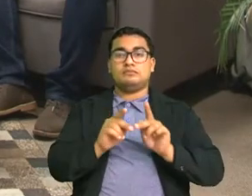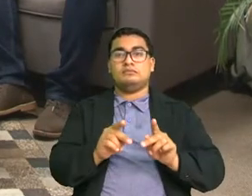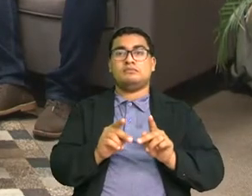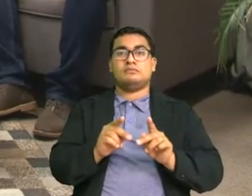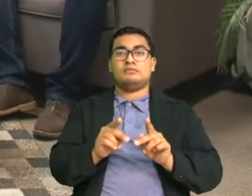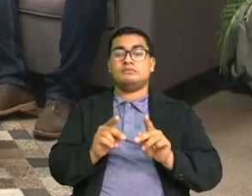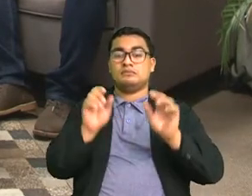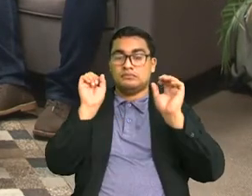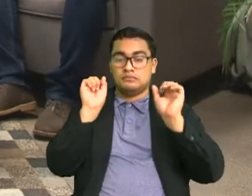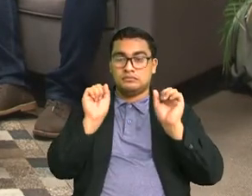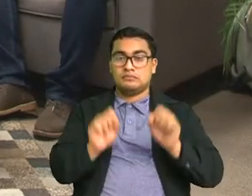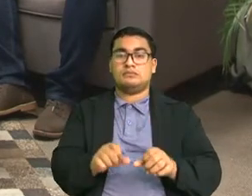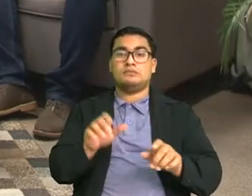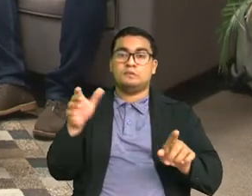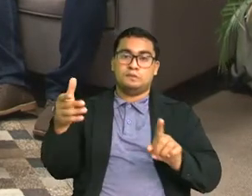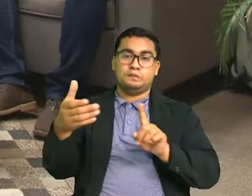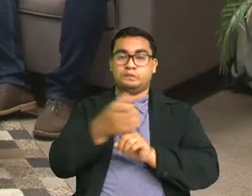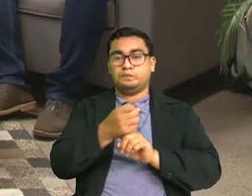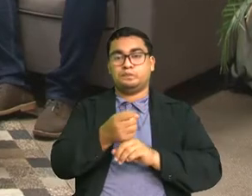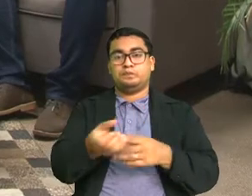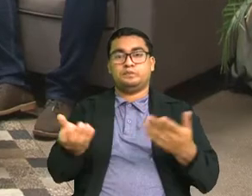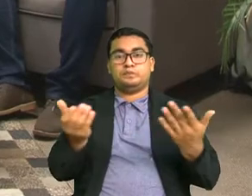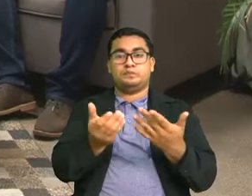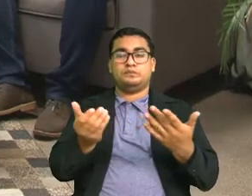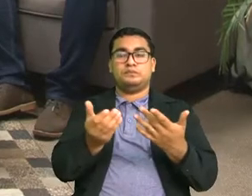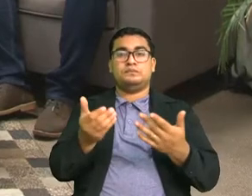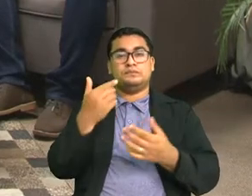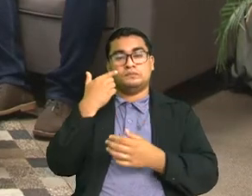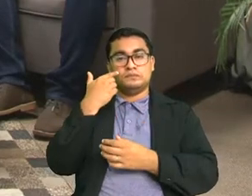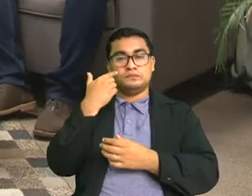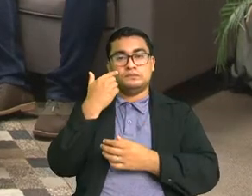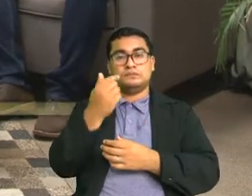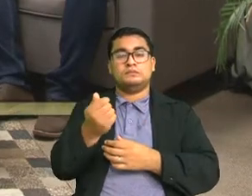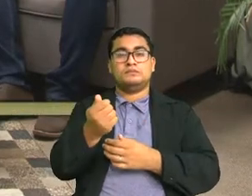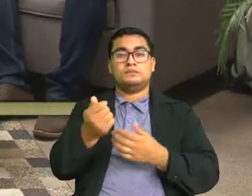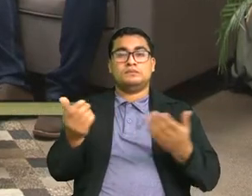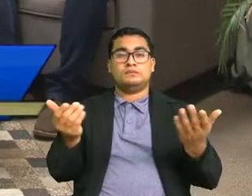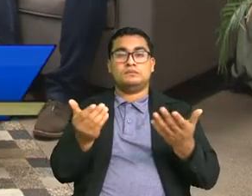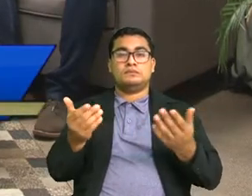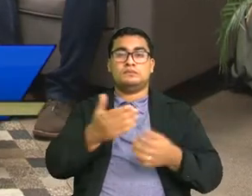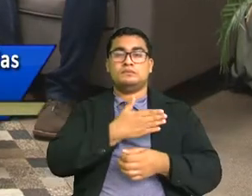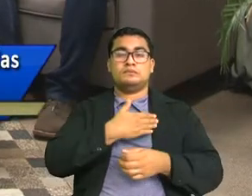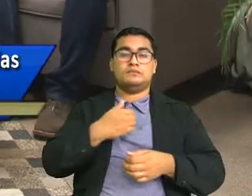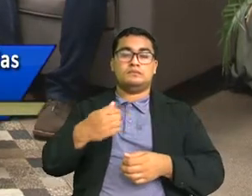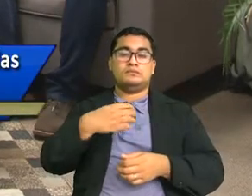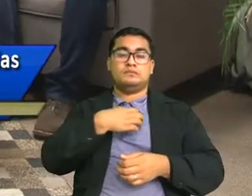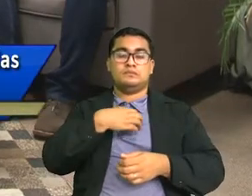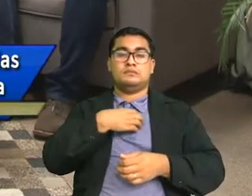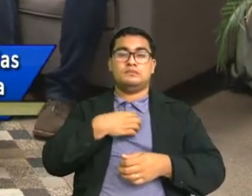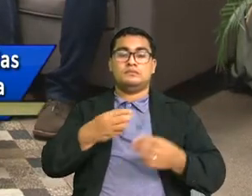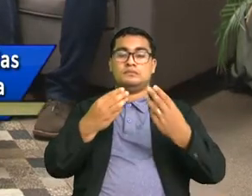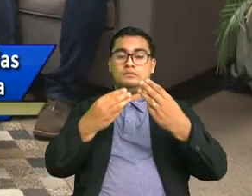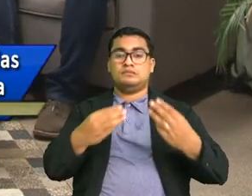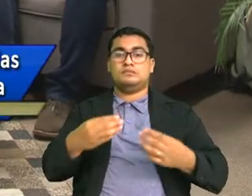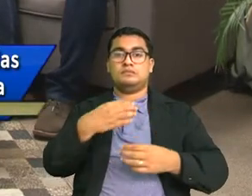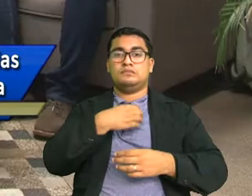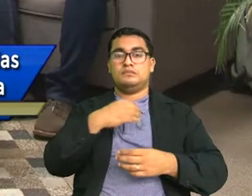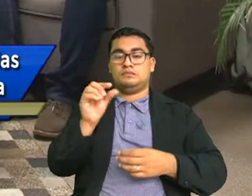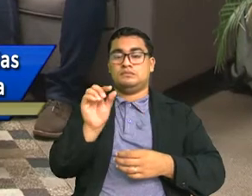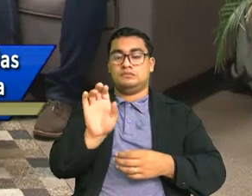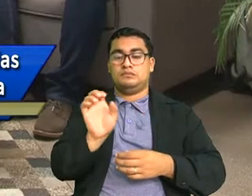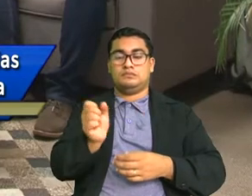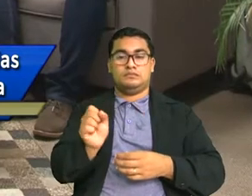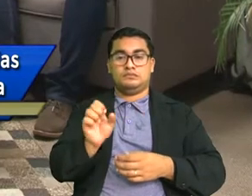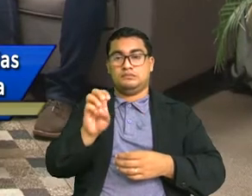logran tener desarrollar esa capacidad de sus conocimientos y mejorar su propio material su propia semilla es decir que también estamos